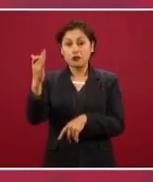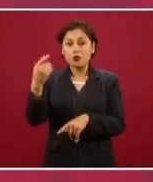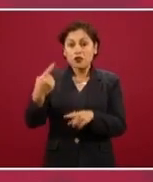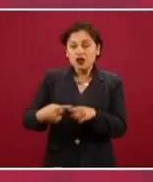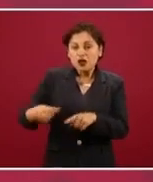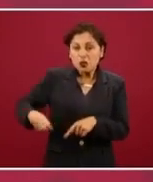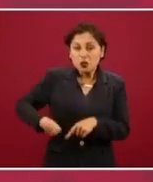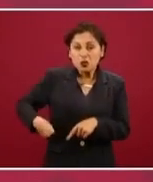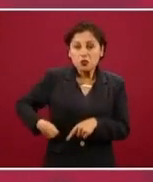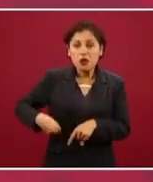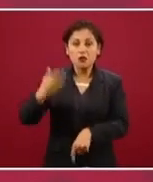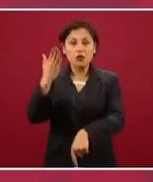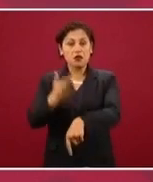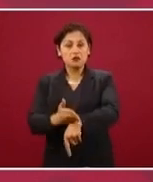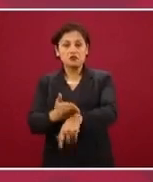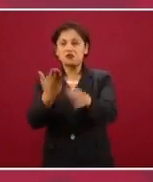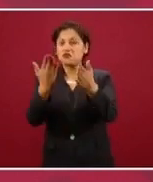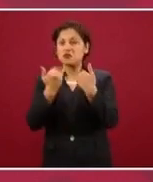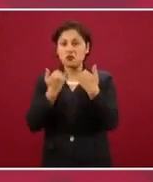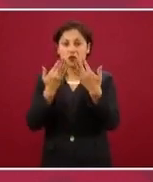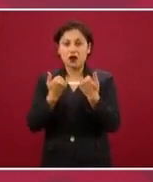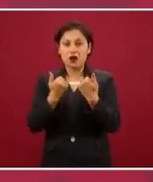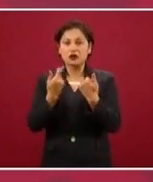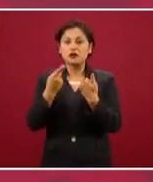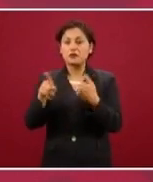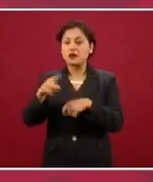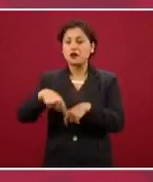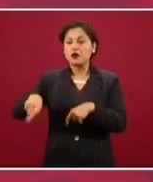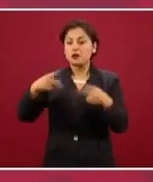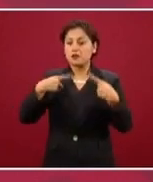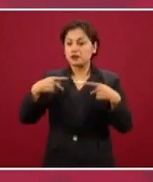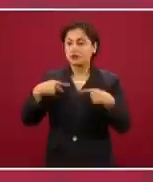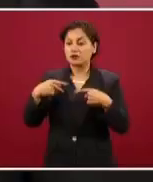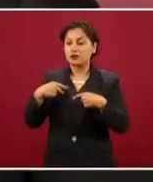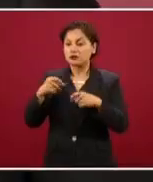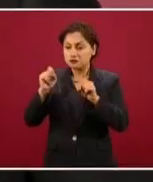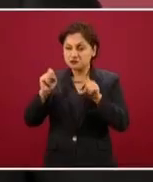sino que le siguieron con lo mismo,